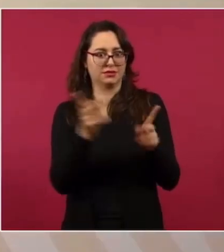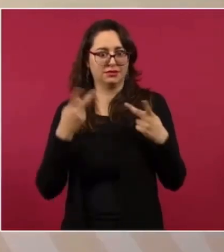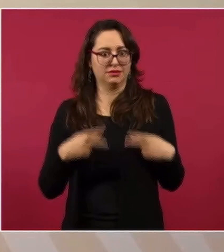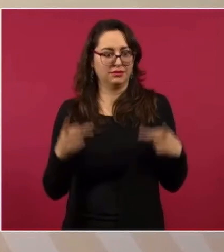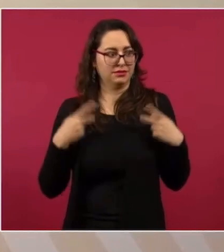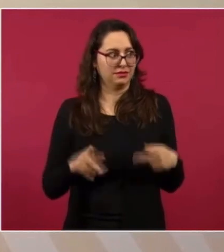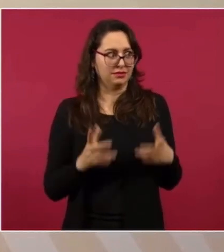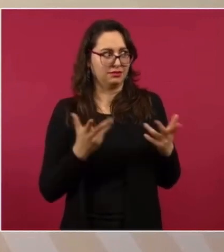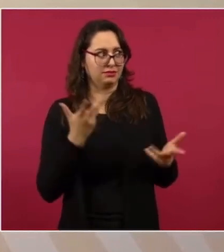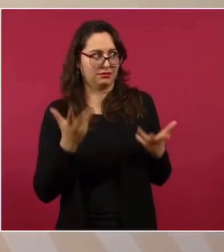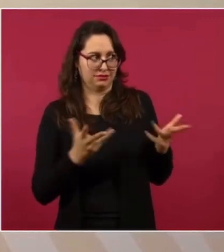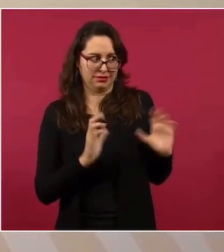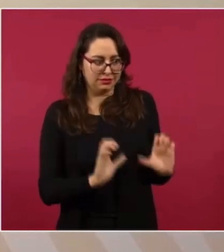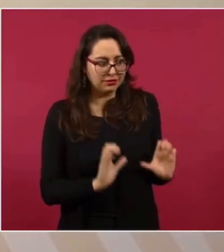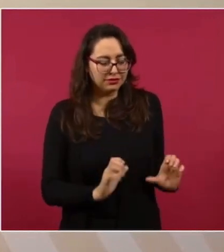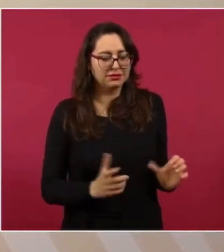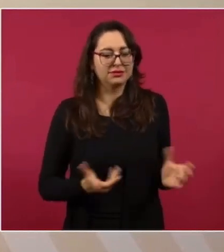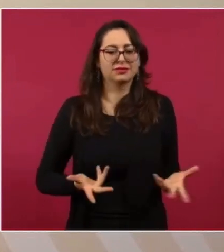Bueno,